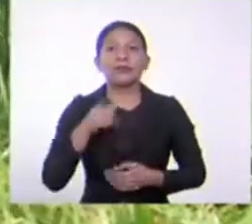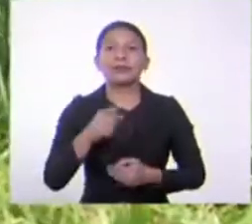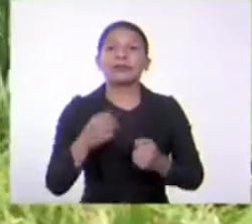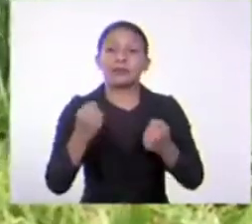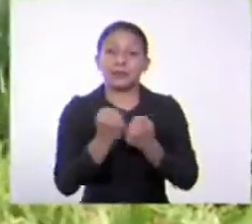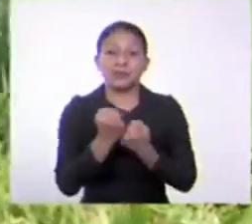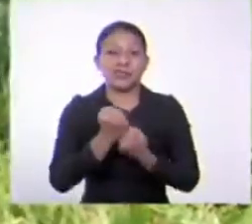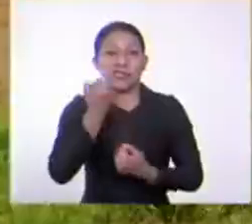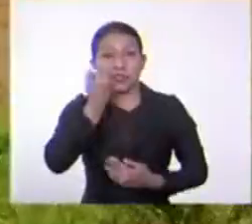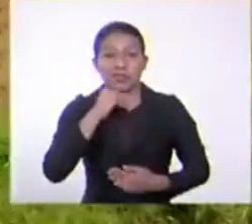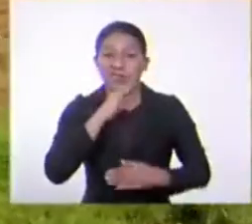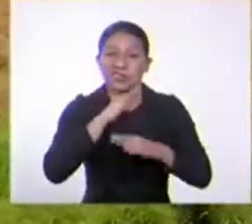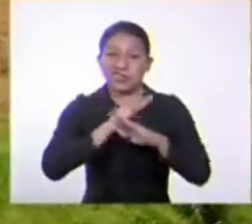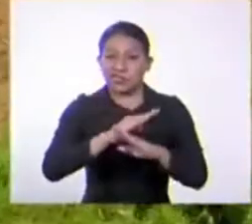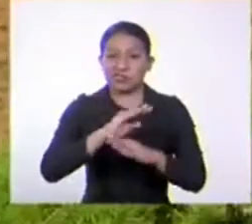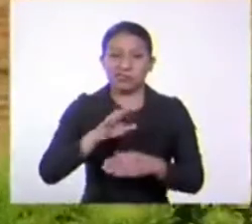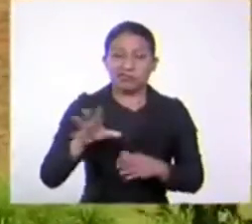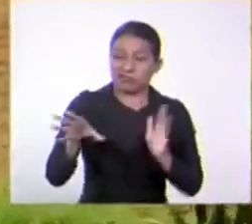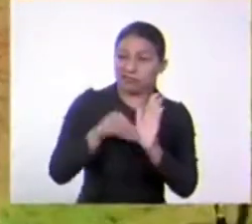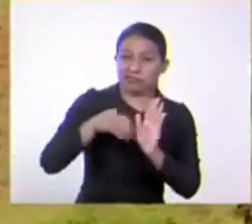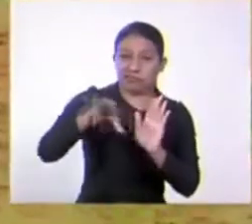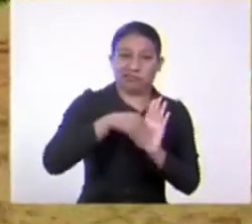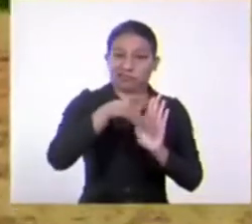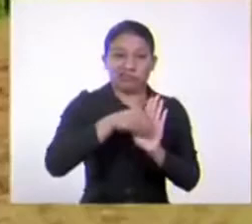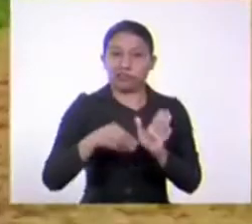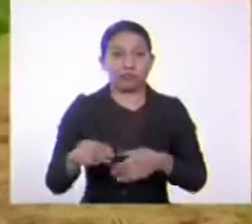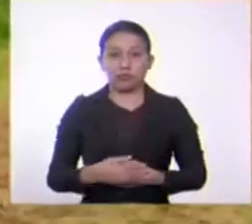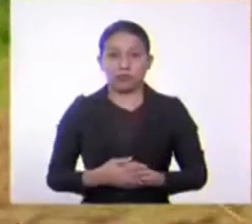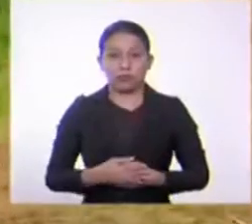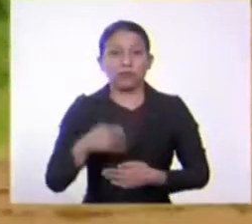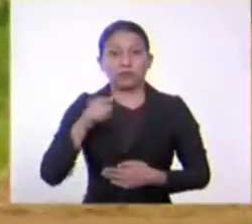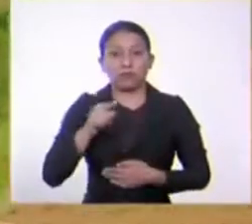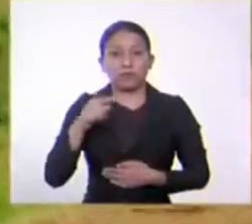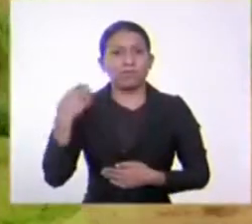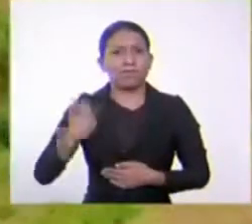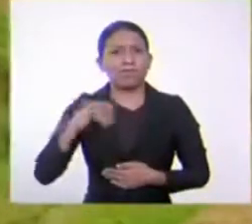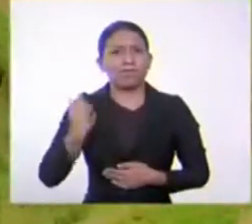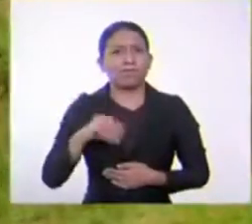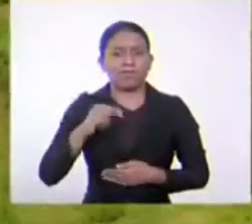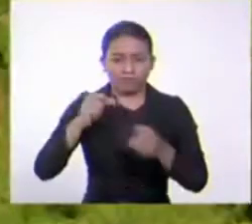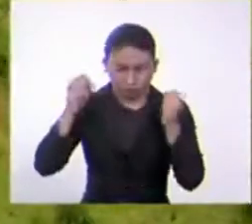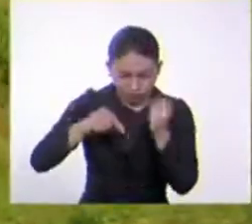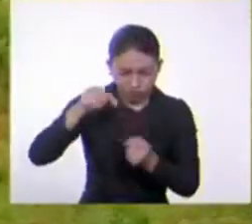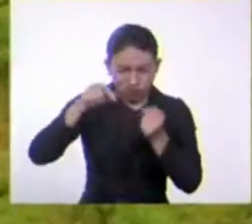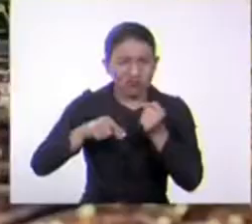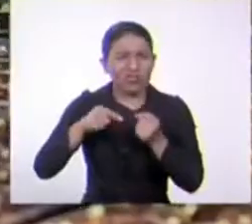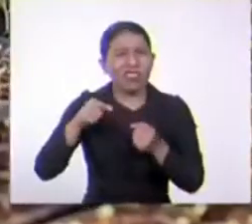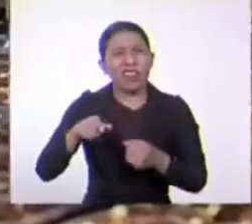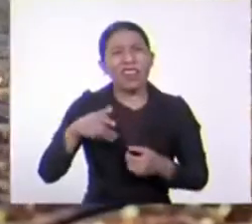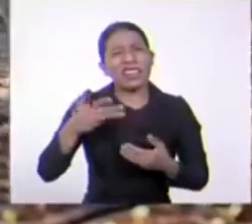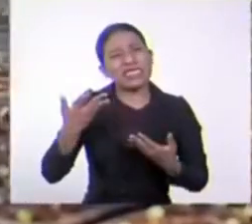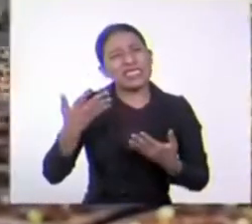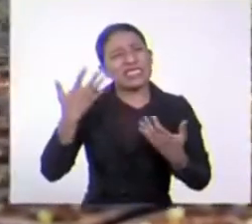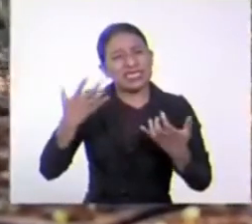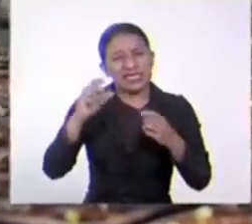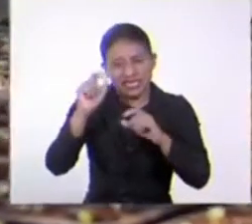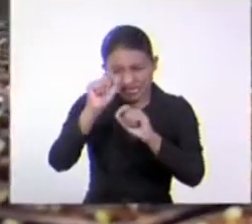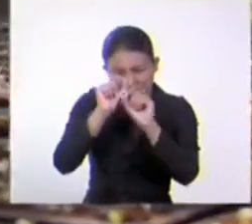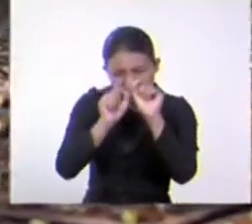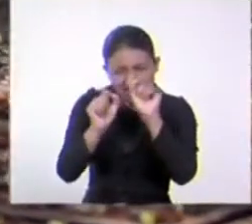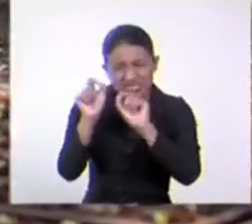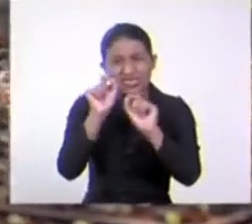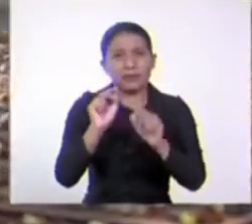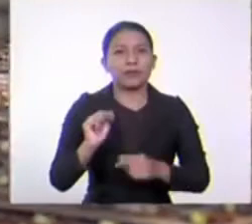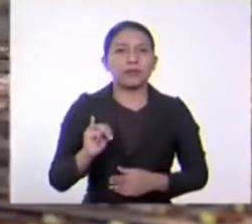de otra planta. Para la producción continua, es común ahora emplear fertilizantes que contienen bacterias